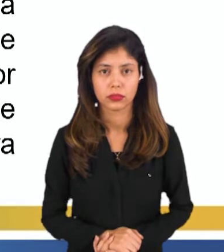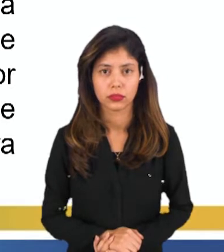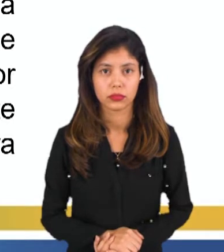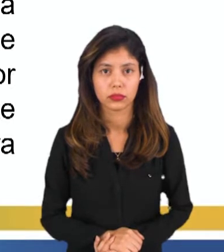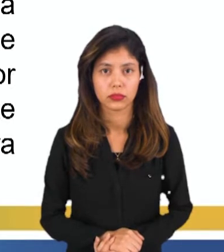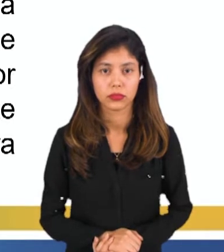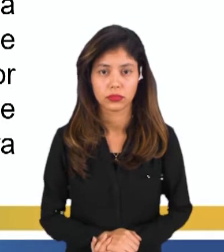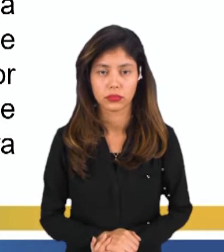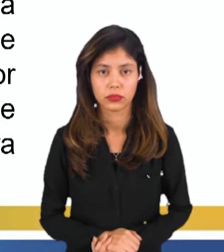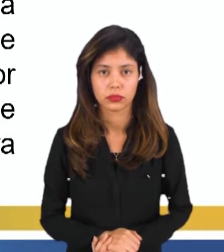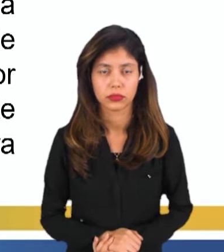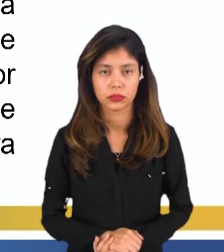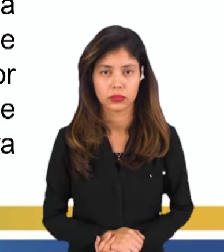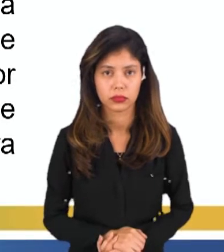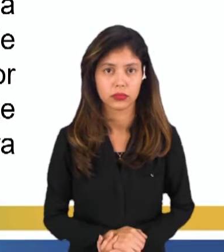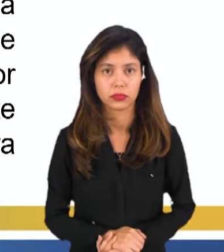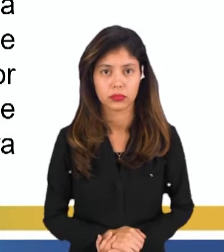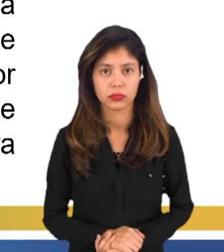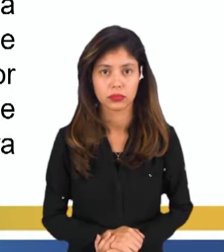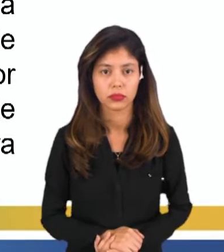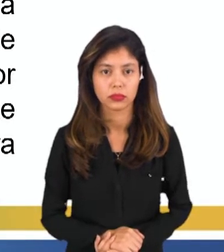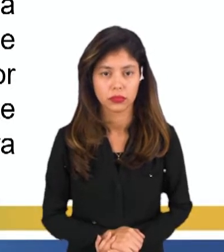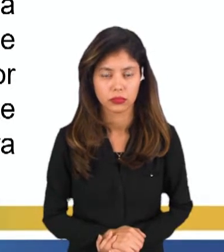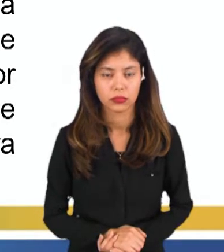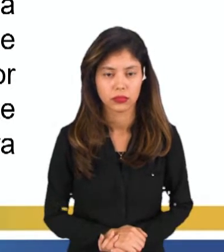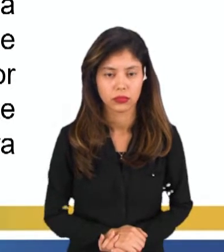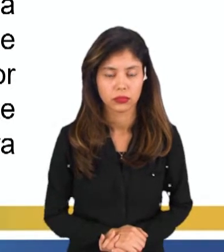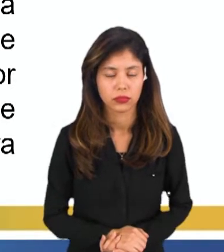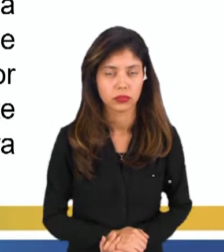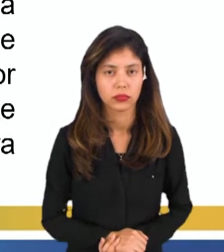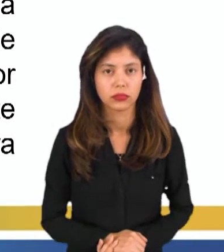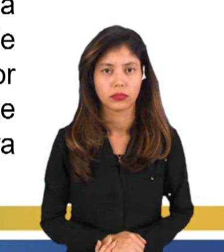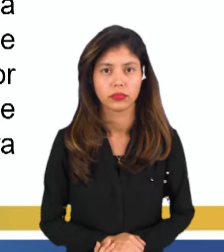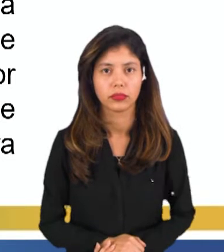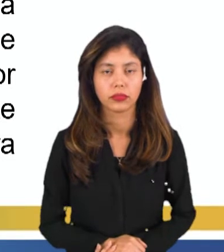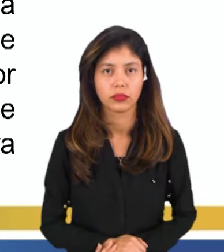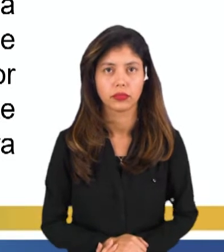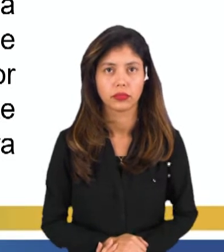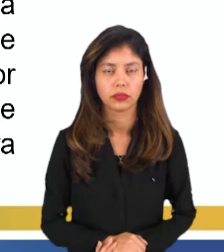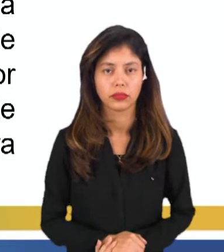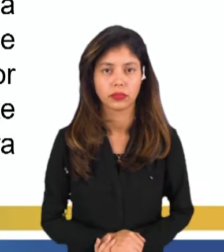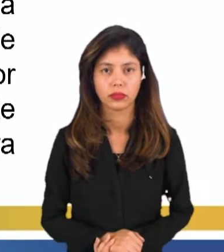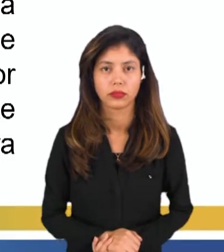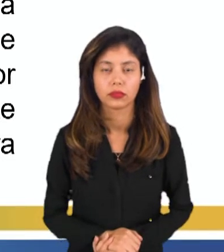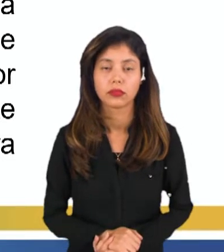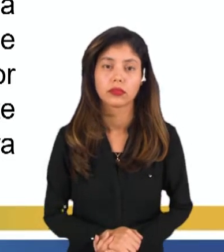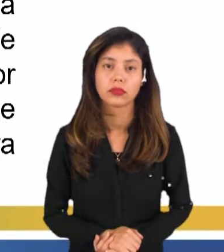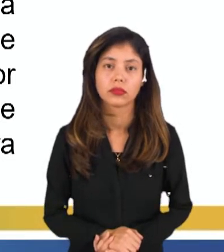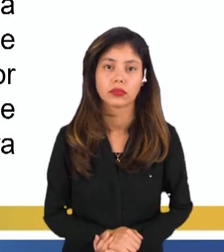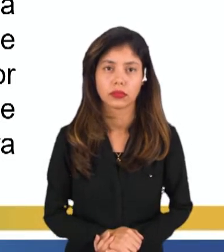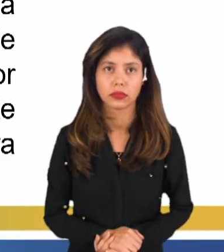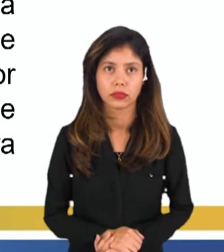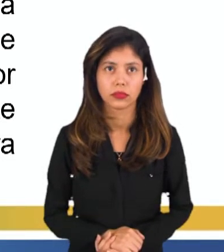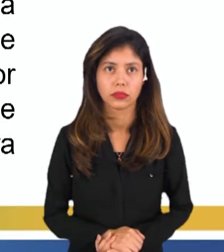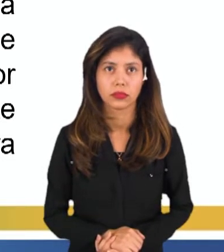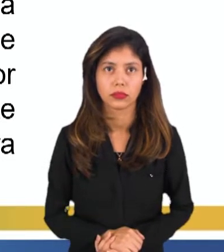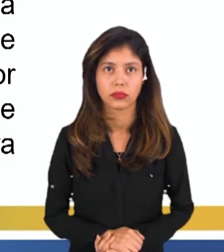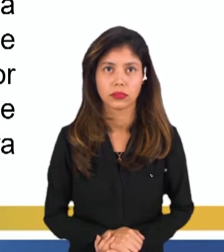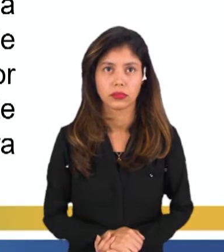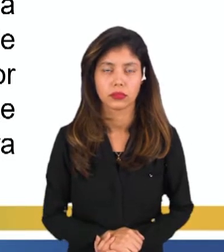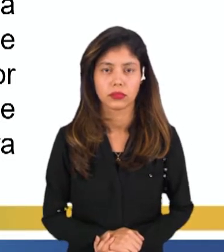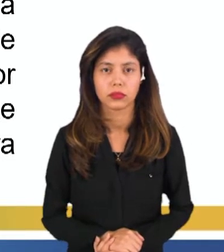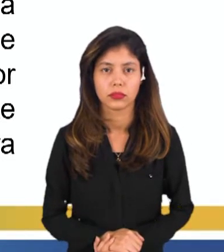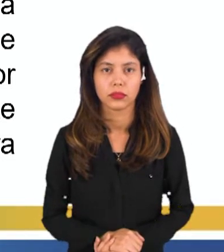en 1971, mientras se desempeñaba como embajador en Francia, designado por el